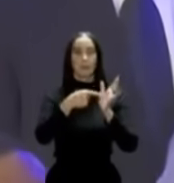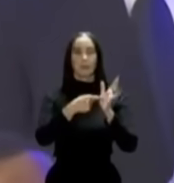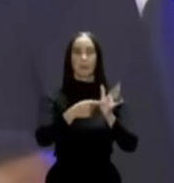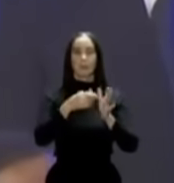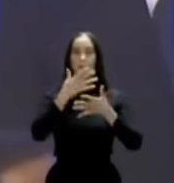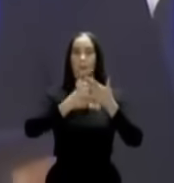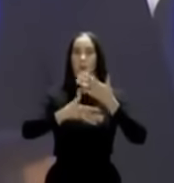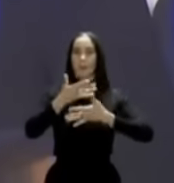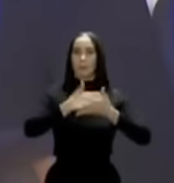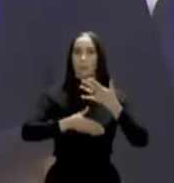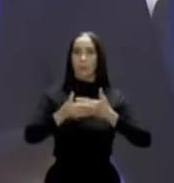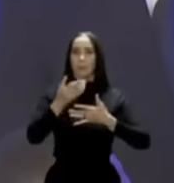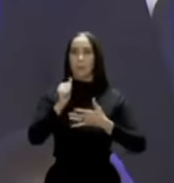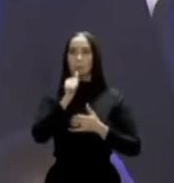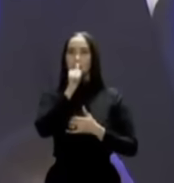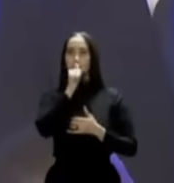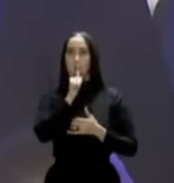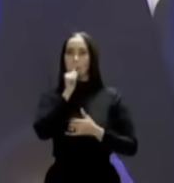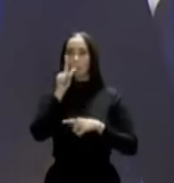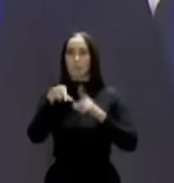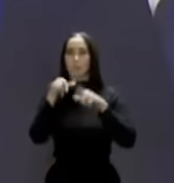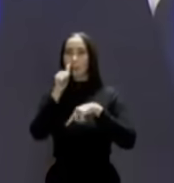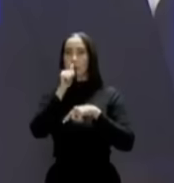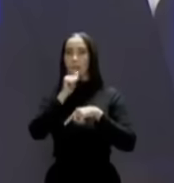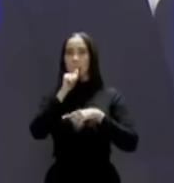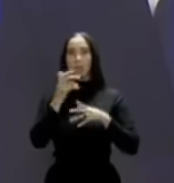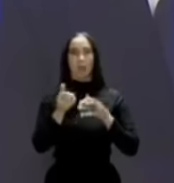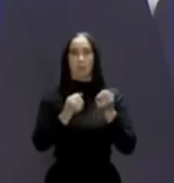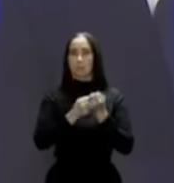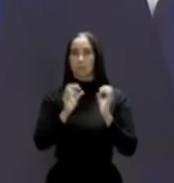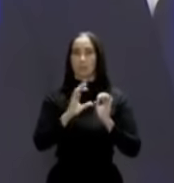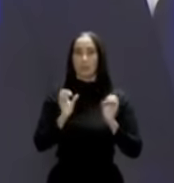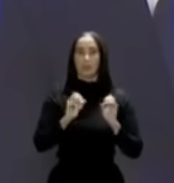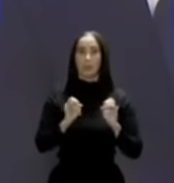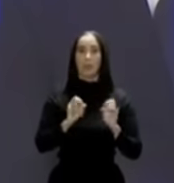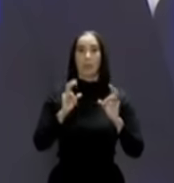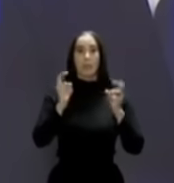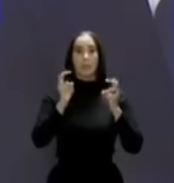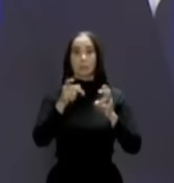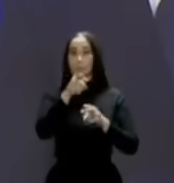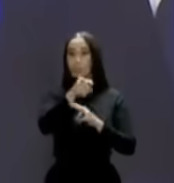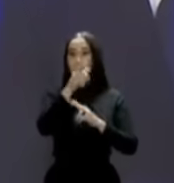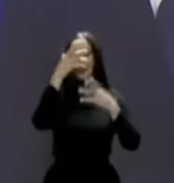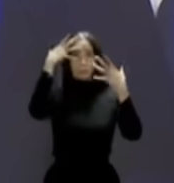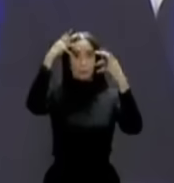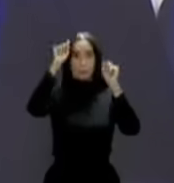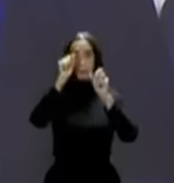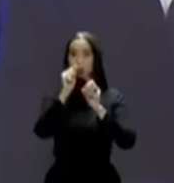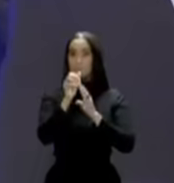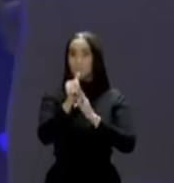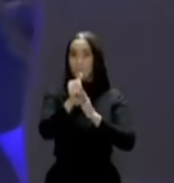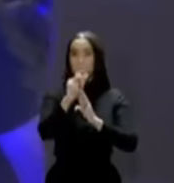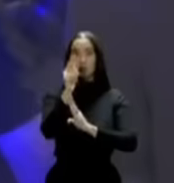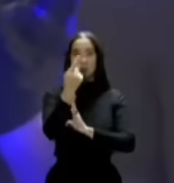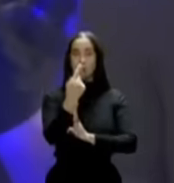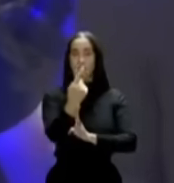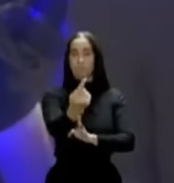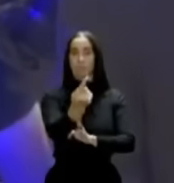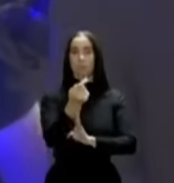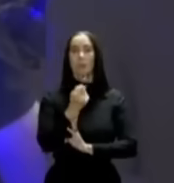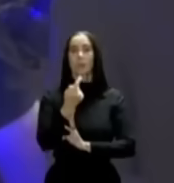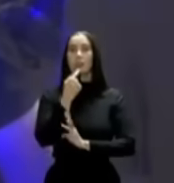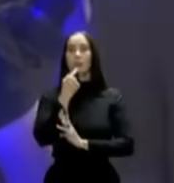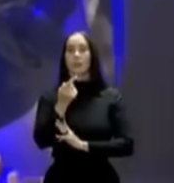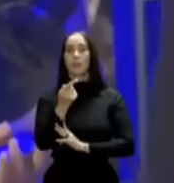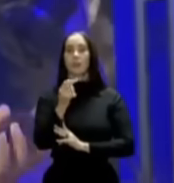una participación muy escasa. El tema lo ha llevado prácticamente usted solo. Hemos visto la participación